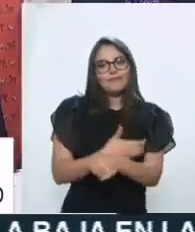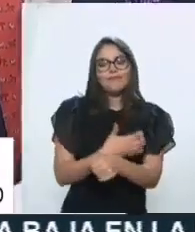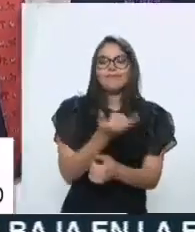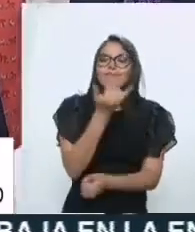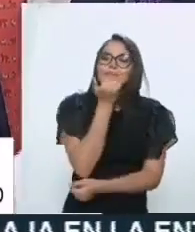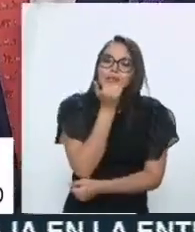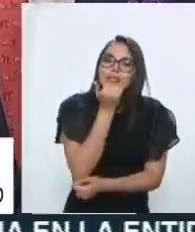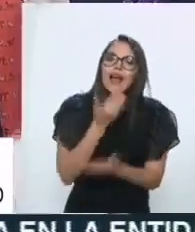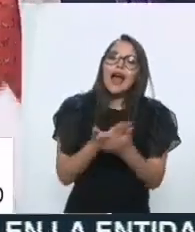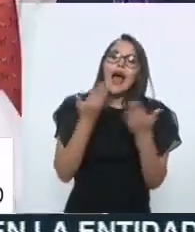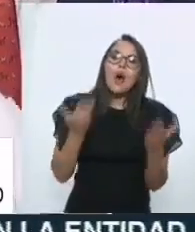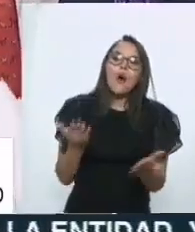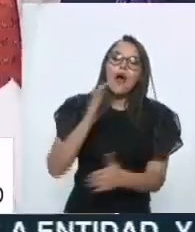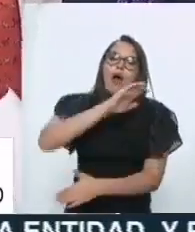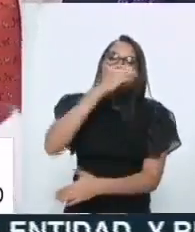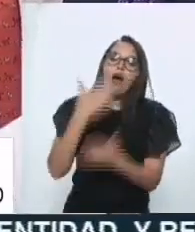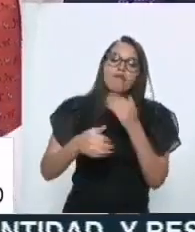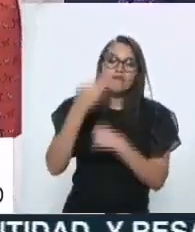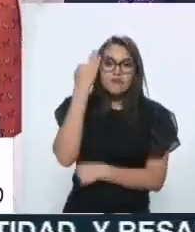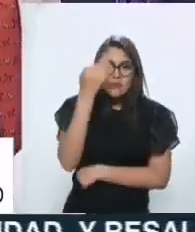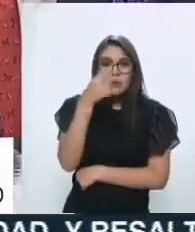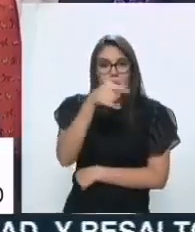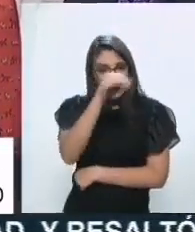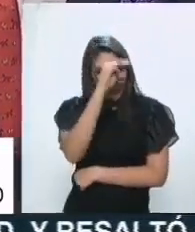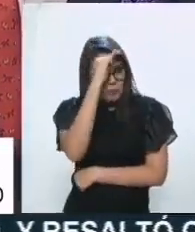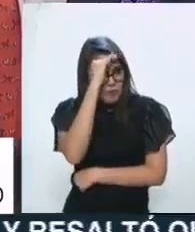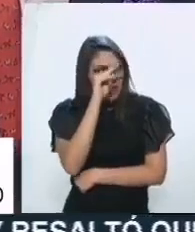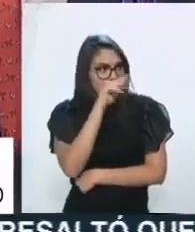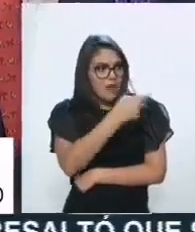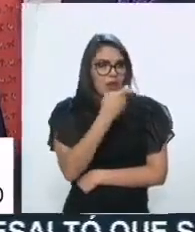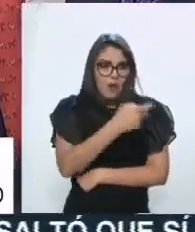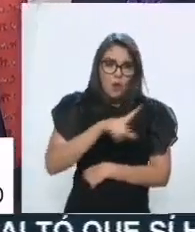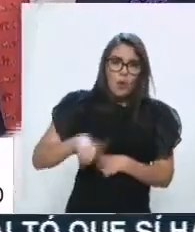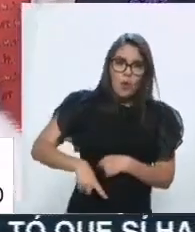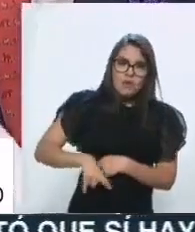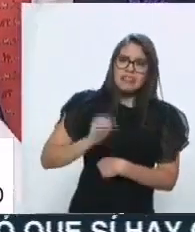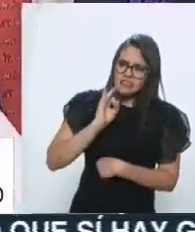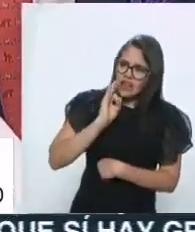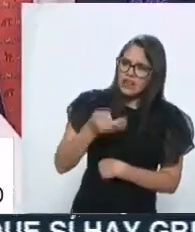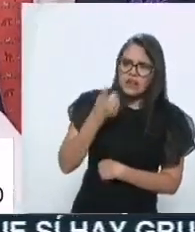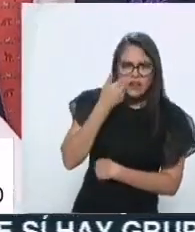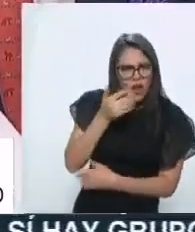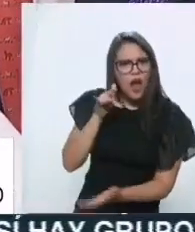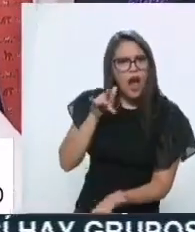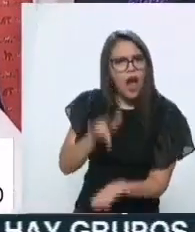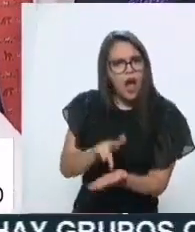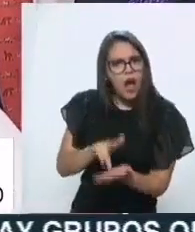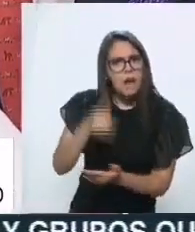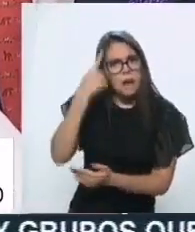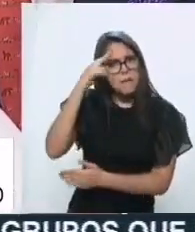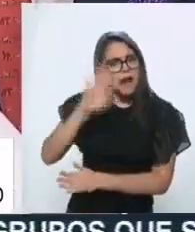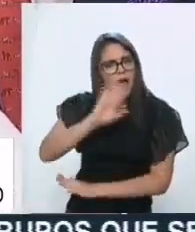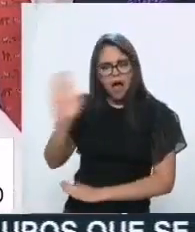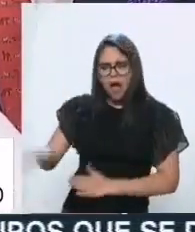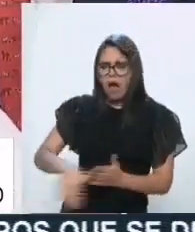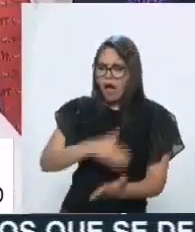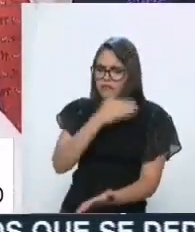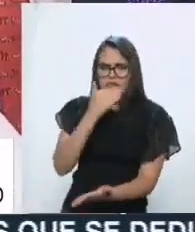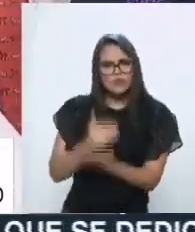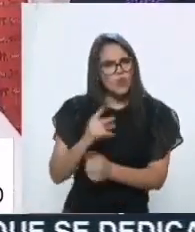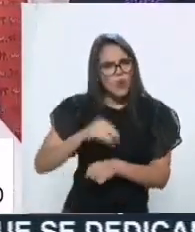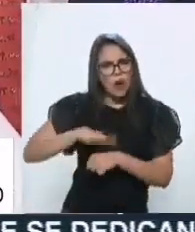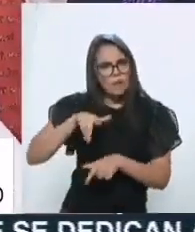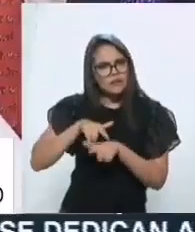tiempo, ¿sí o no? ¿Ves voluntad política por parte de las autoridades para esclarecer todo este chiquero? Pregunta clave, el momento